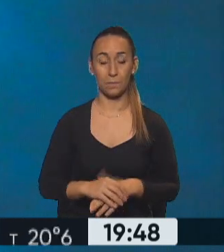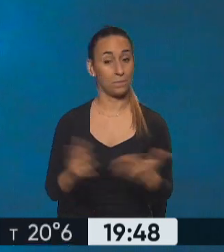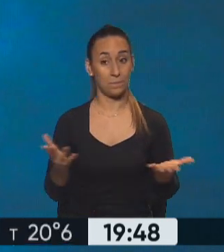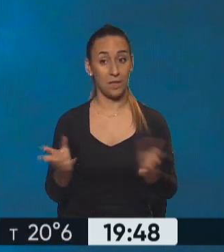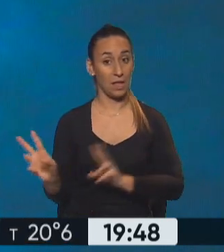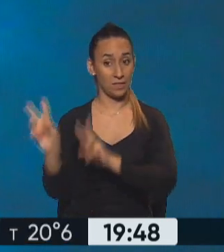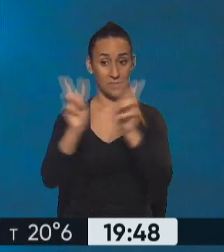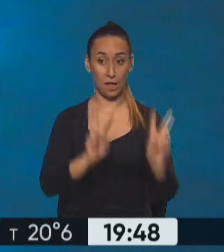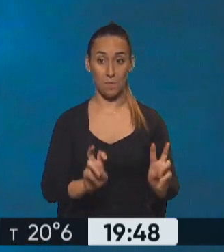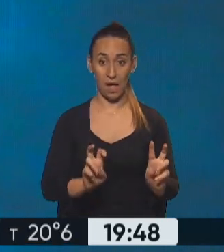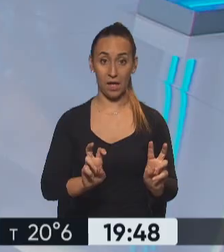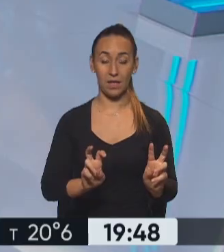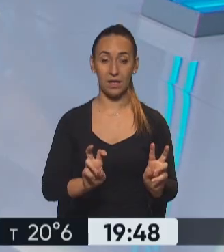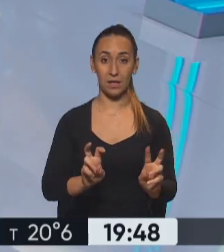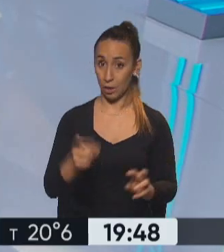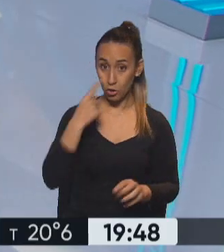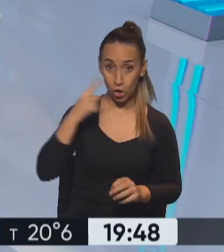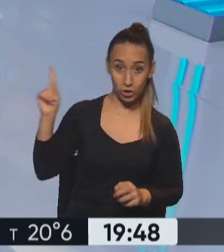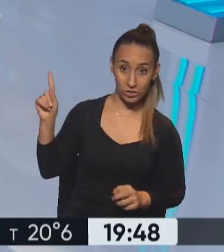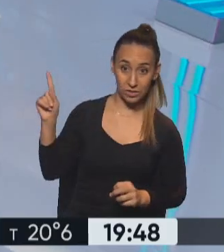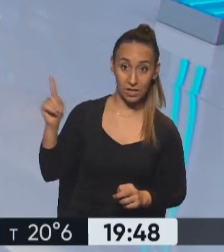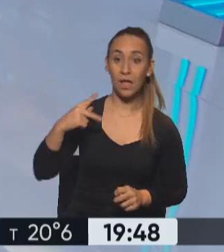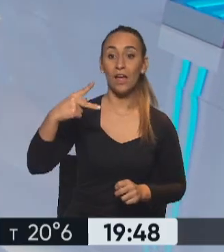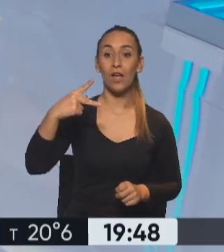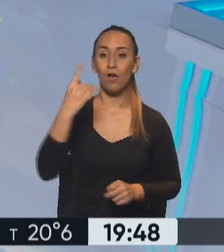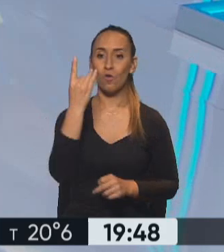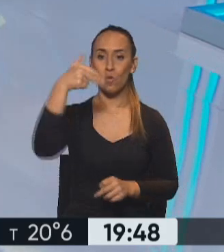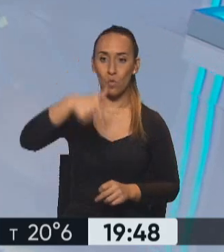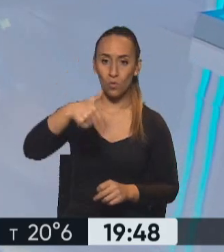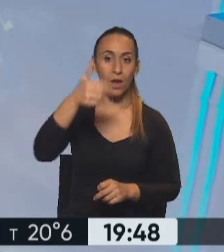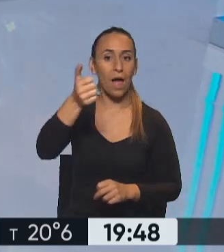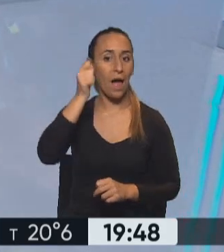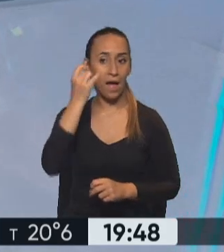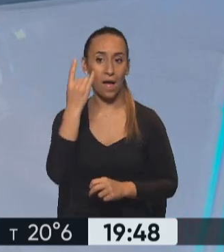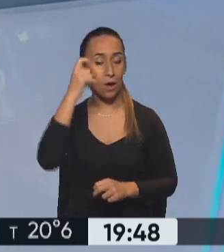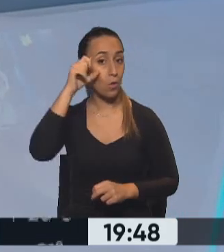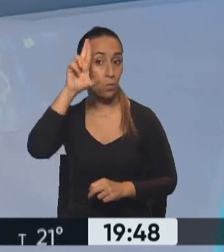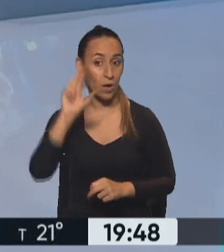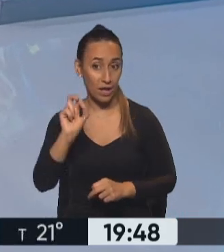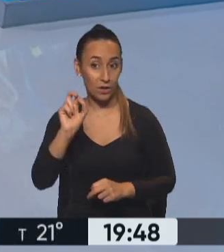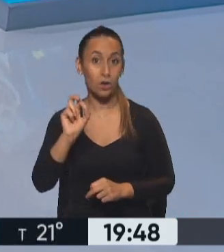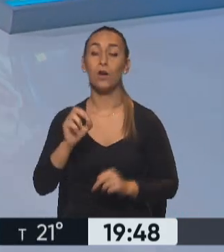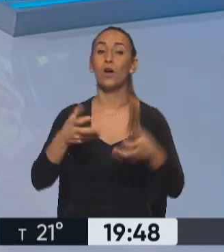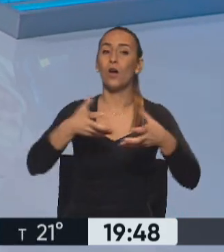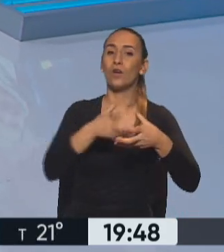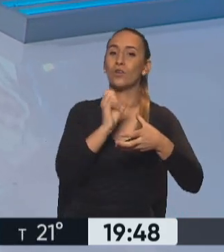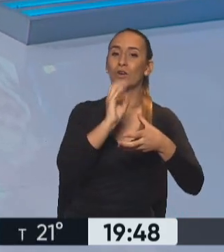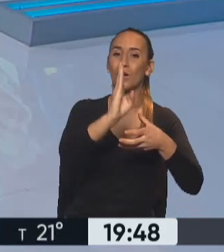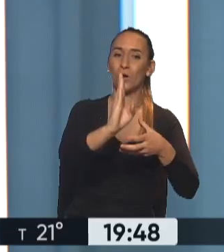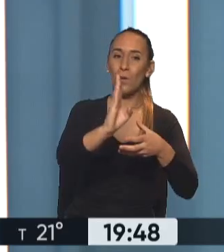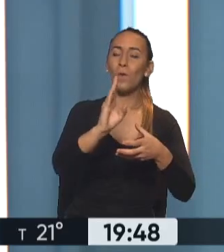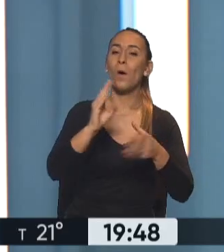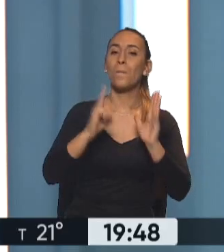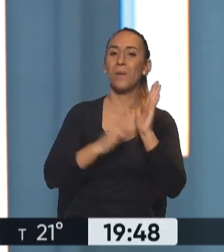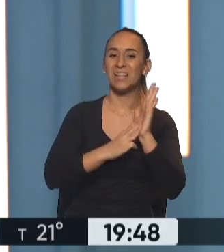Estamos de página. Lo conocen el Kun Agüero y el Manchester. Y Tiburcio, si te cuenta. Te cuento. Vos sabés que